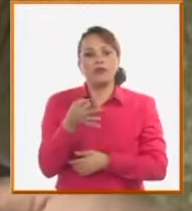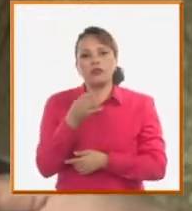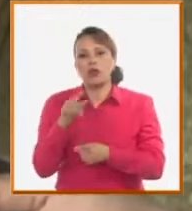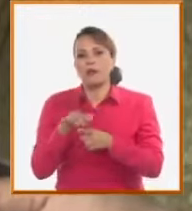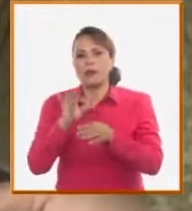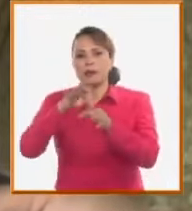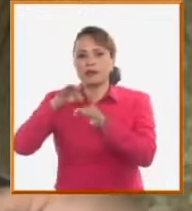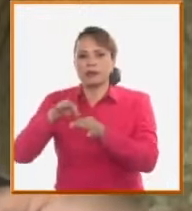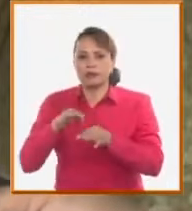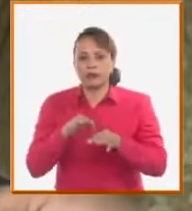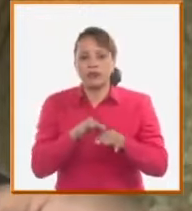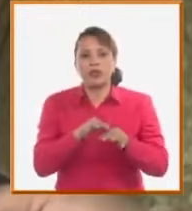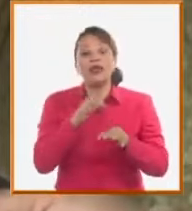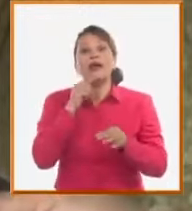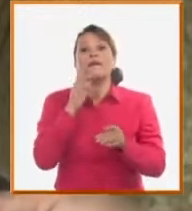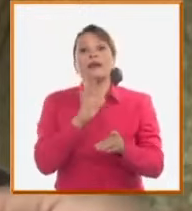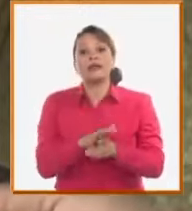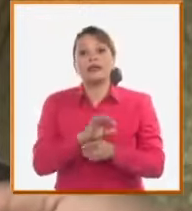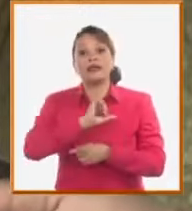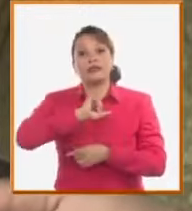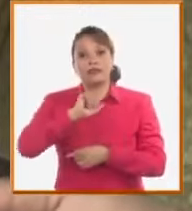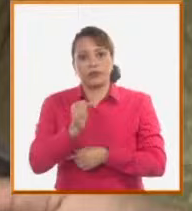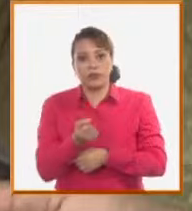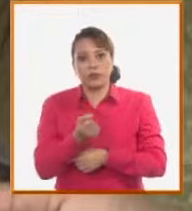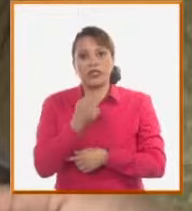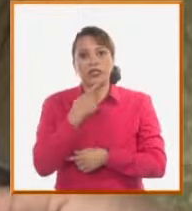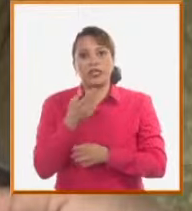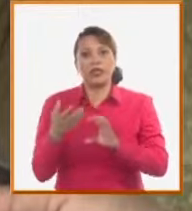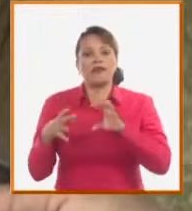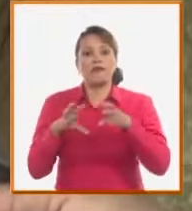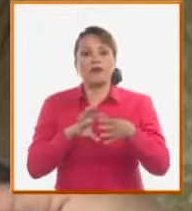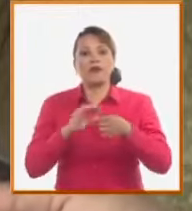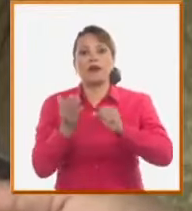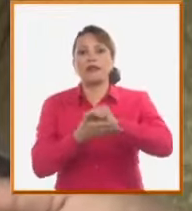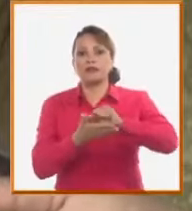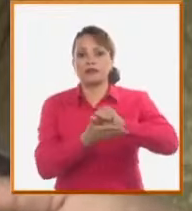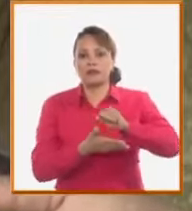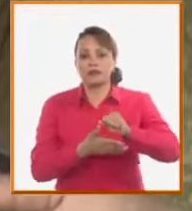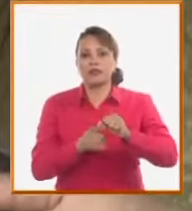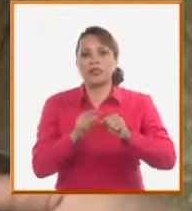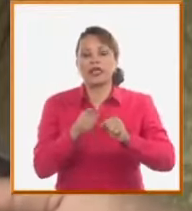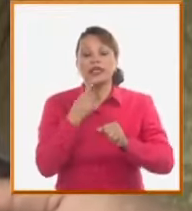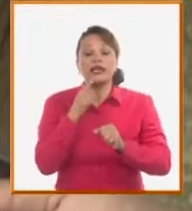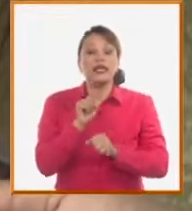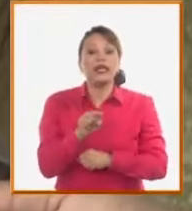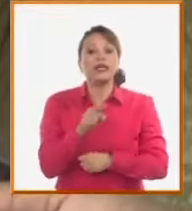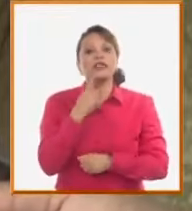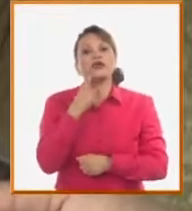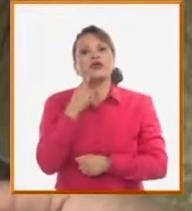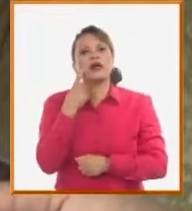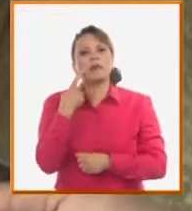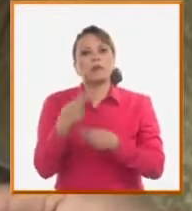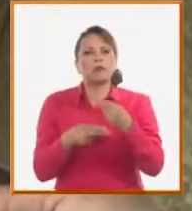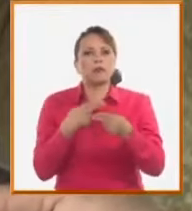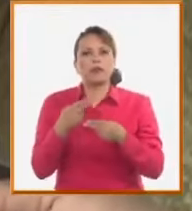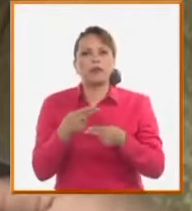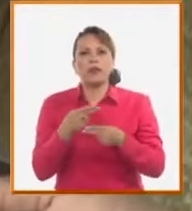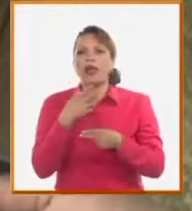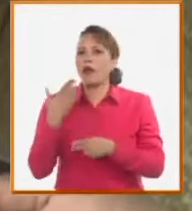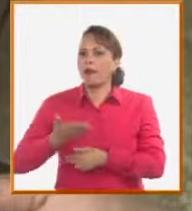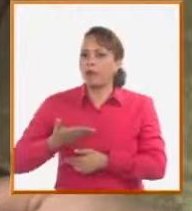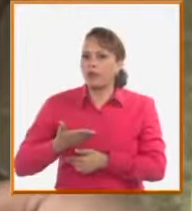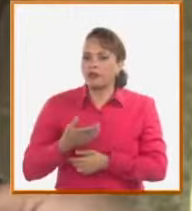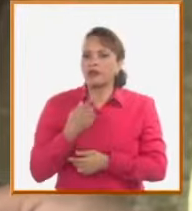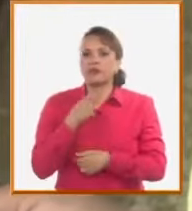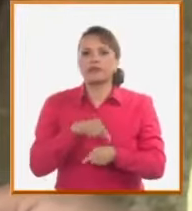cosecha. Y a partir de la obligatoriedad de este tipo de seguro en este cultivo, pues bueno, se trata de dinamizar lo más pronto posible,